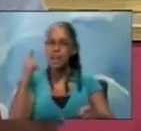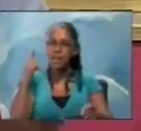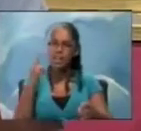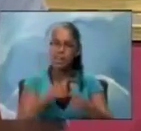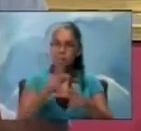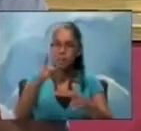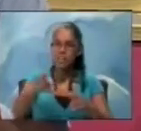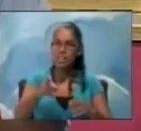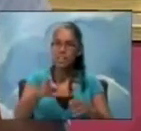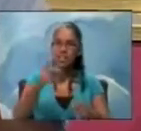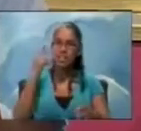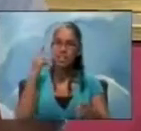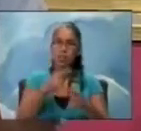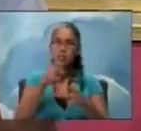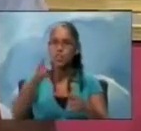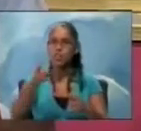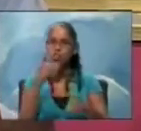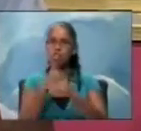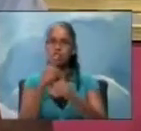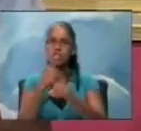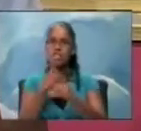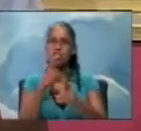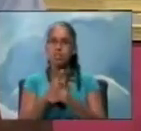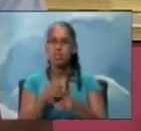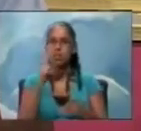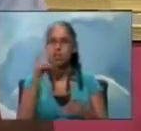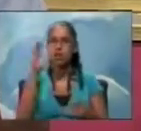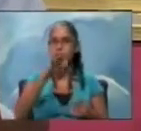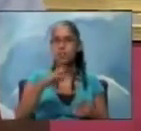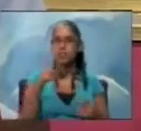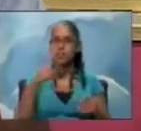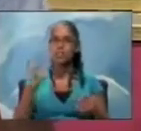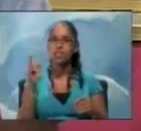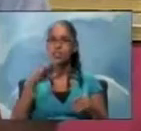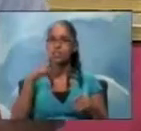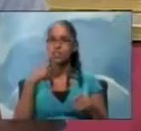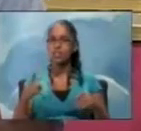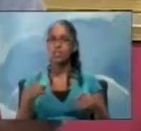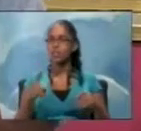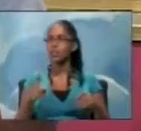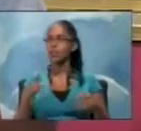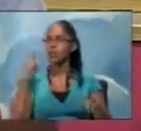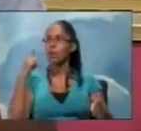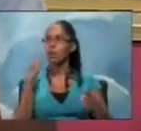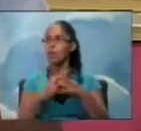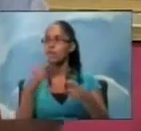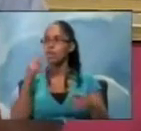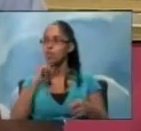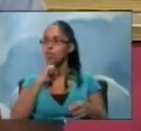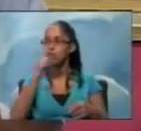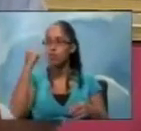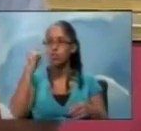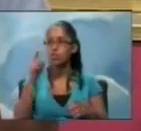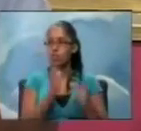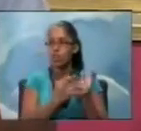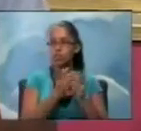discípulo, reprende a tu discípulo. Miren lo que te están diciendo Mesías, repréndelo. Es por eso que Jesús le